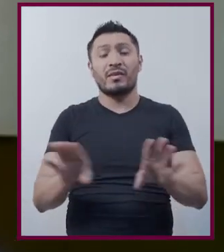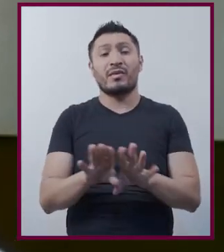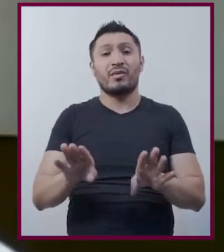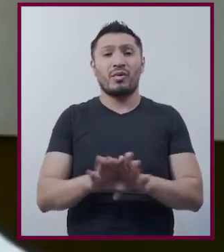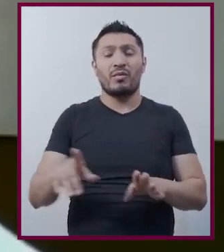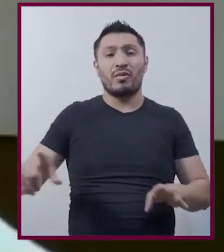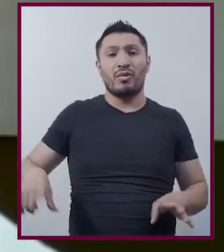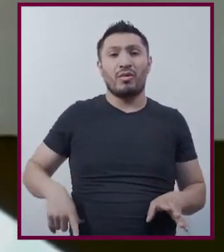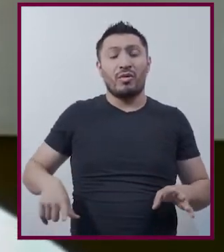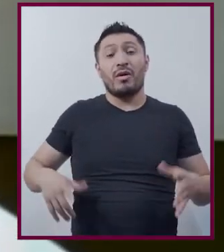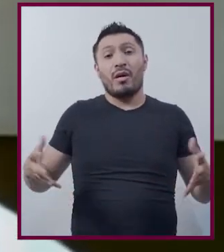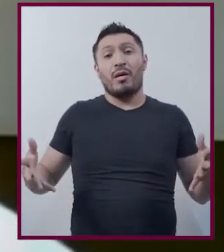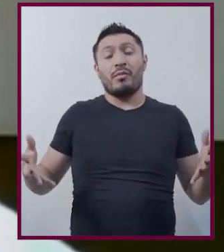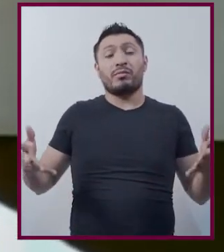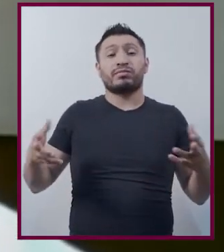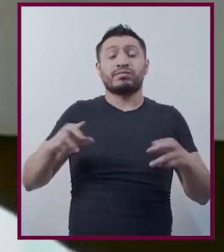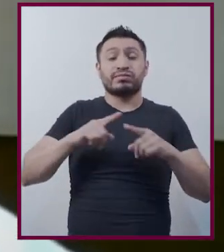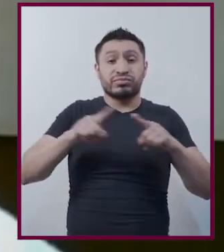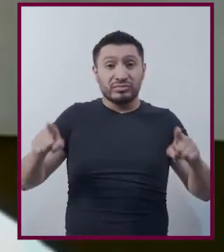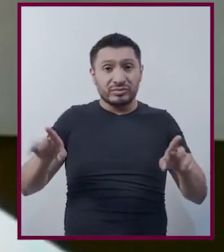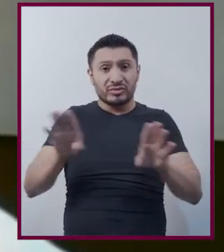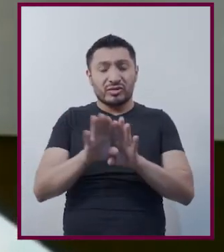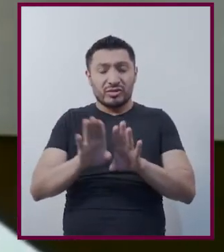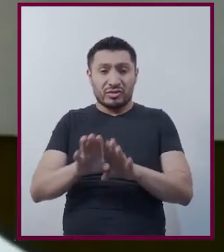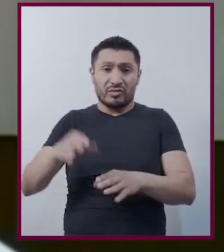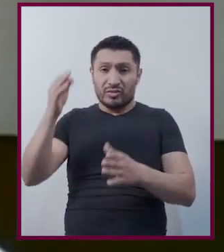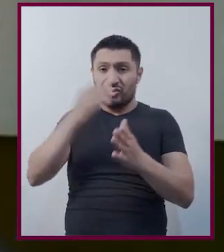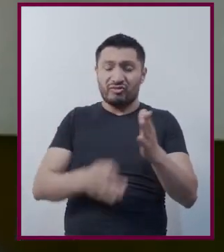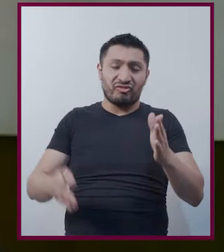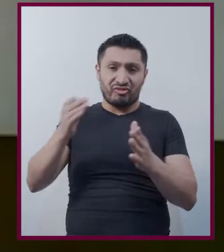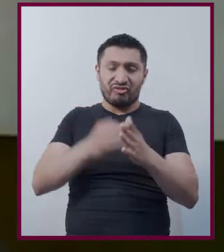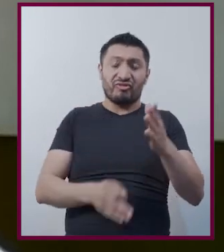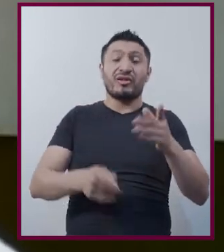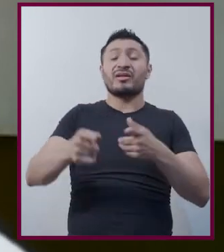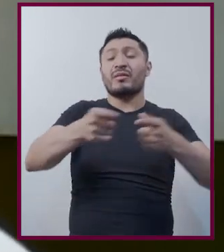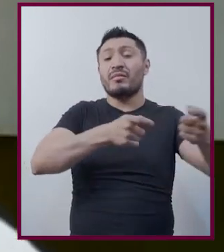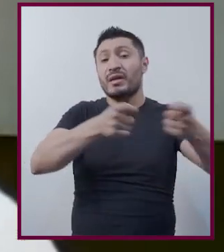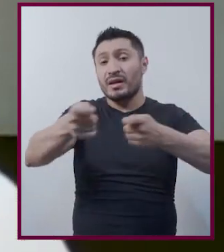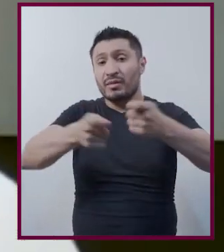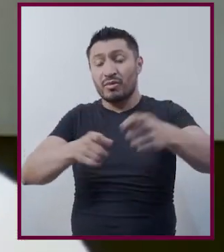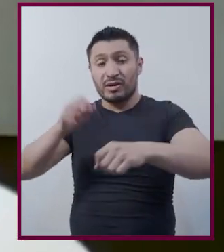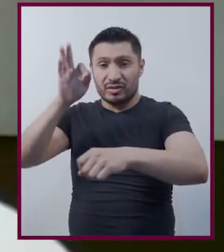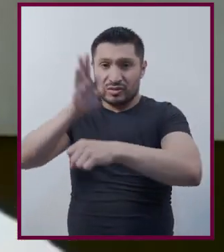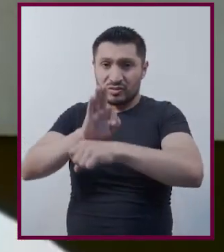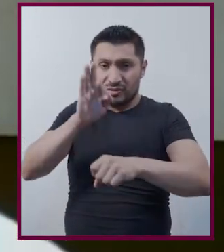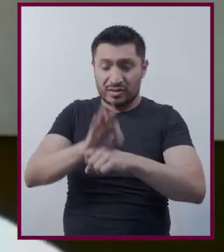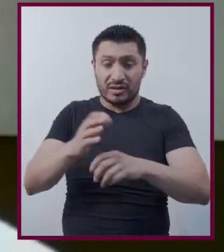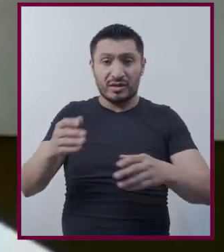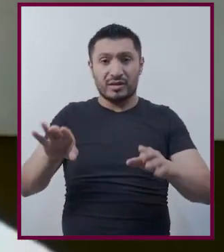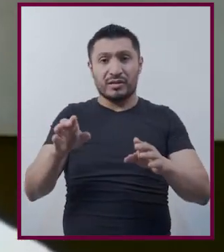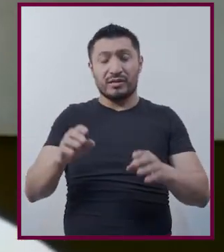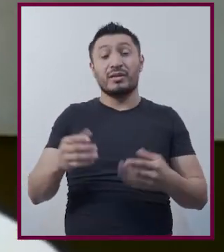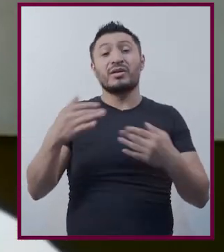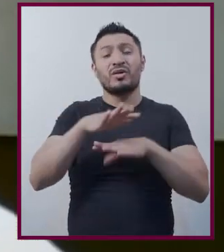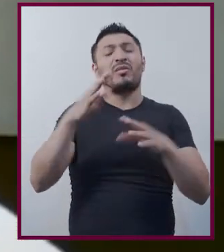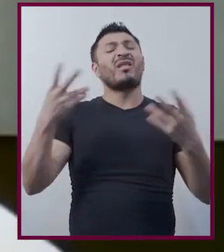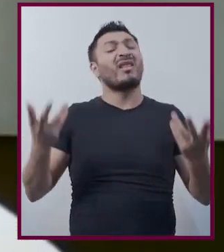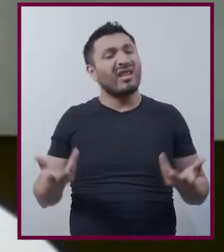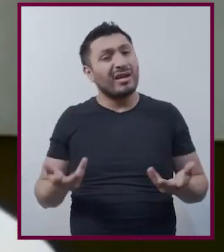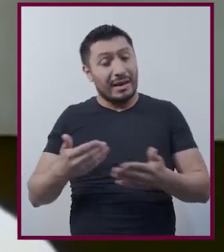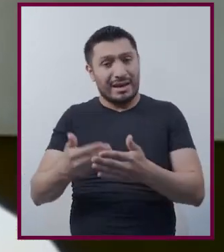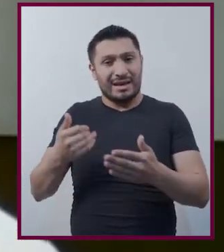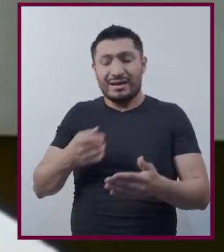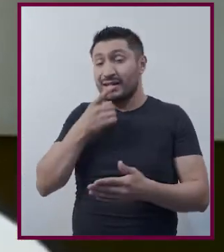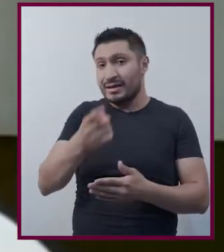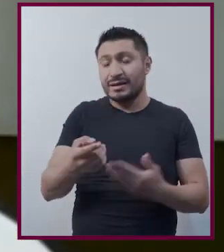del Estado, donde se ha buscado que el Estado quede desprovisto de márgenes de maniobra, sobre la base de lo que comentábamos hace un momento,